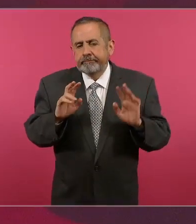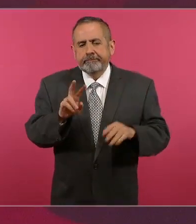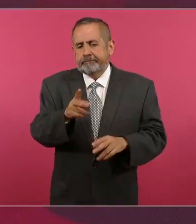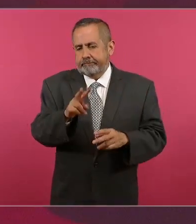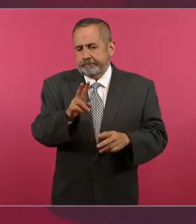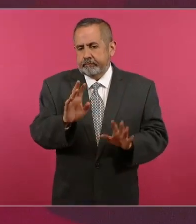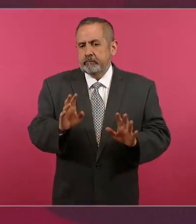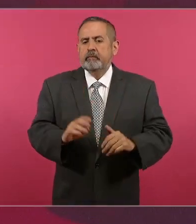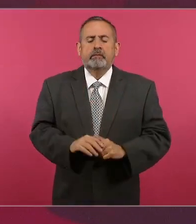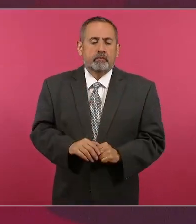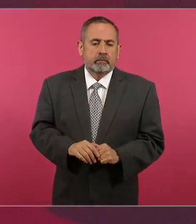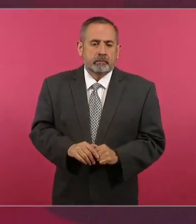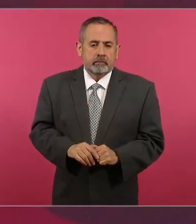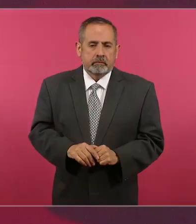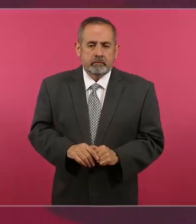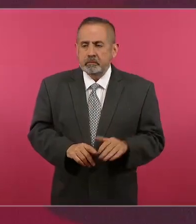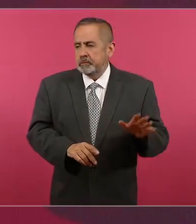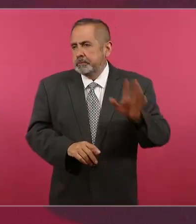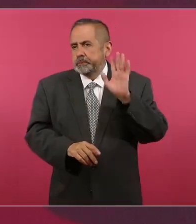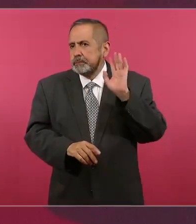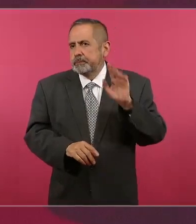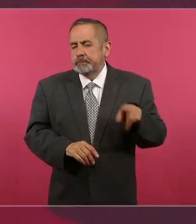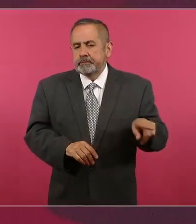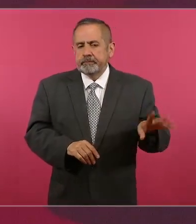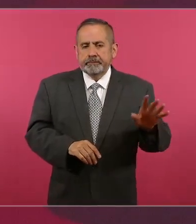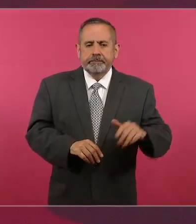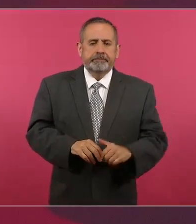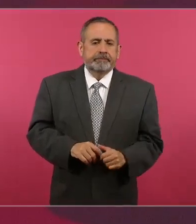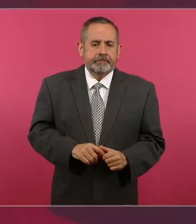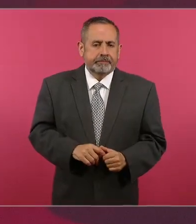detener, o tenían